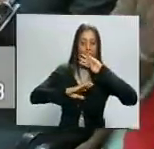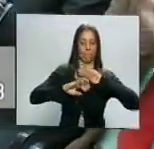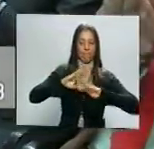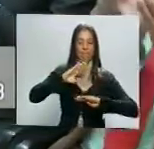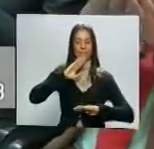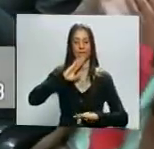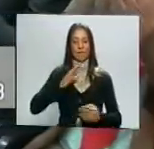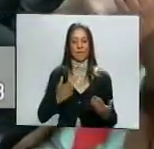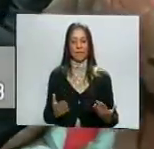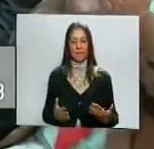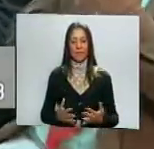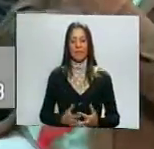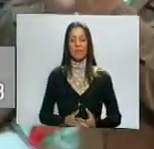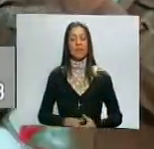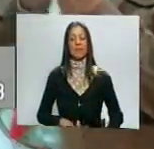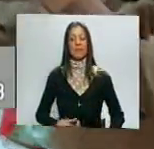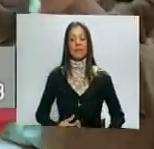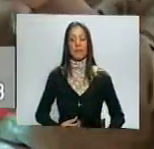cuentas.